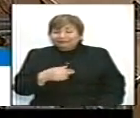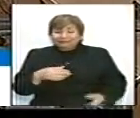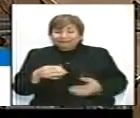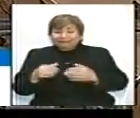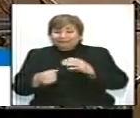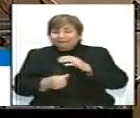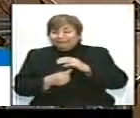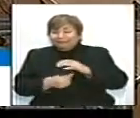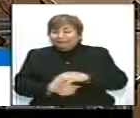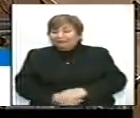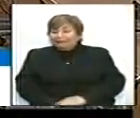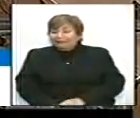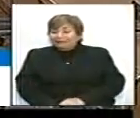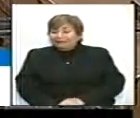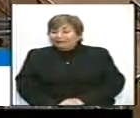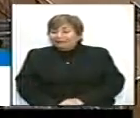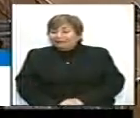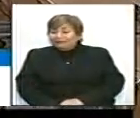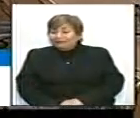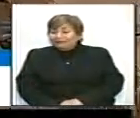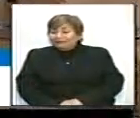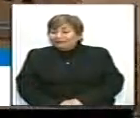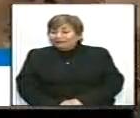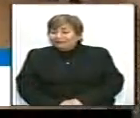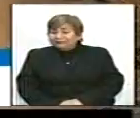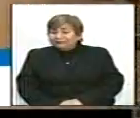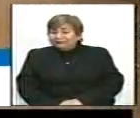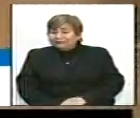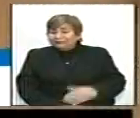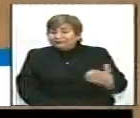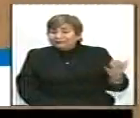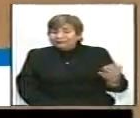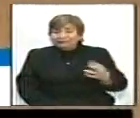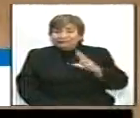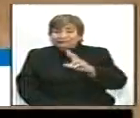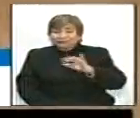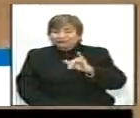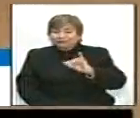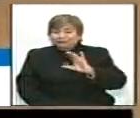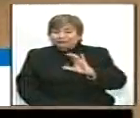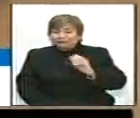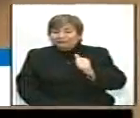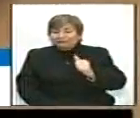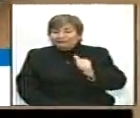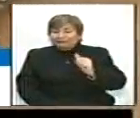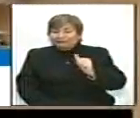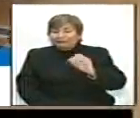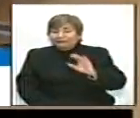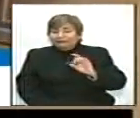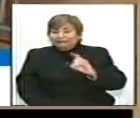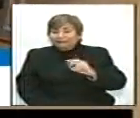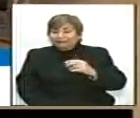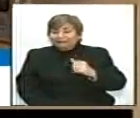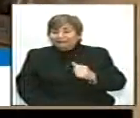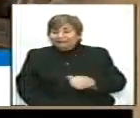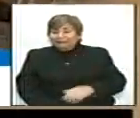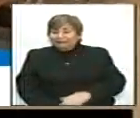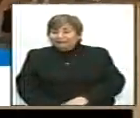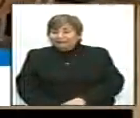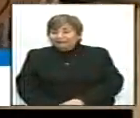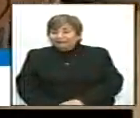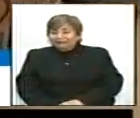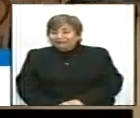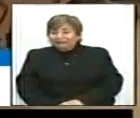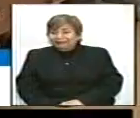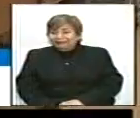del... Disculpe un ratito, darnos la bienvenida al congresista Richard Arce, por favor. Congresista, pase acá.